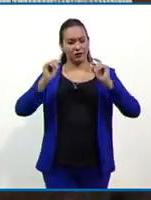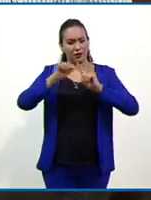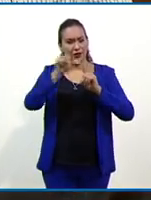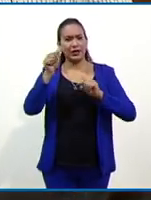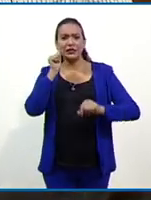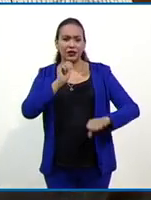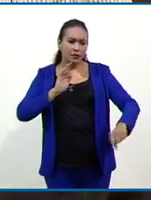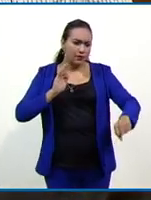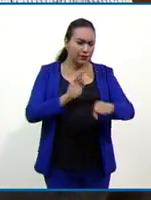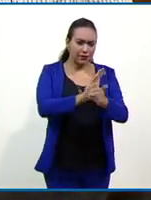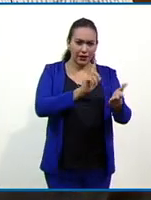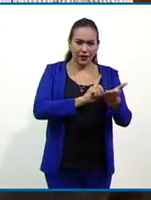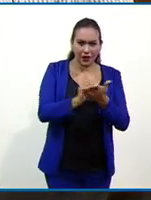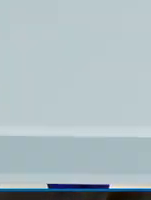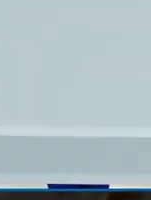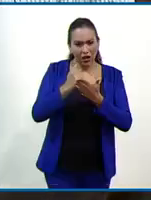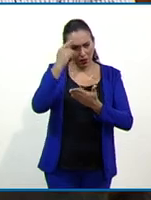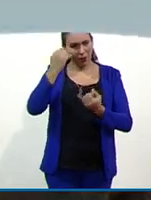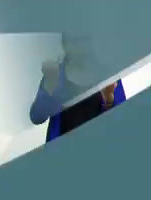del país.